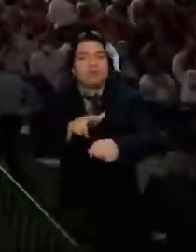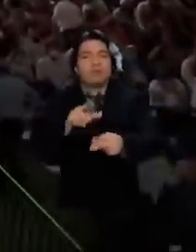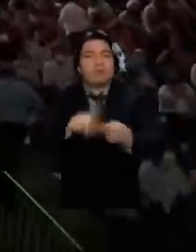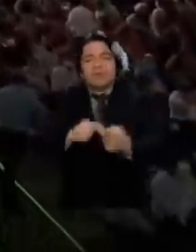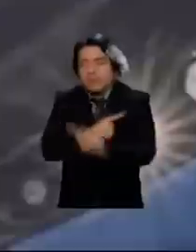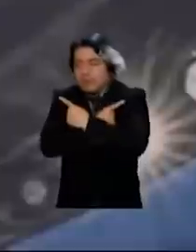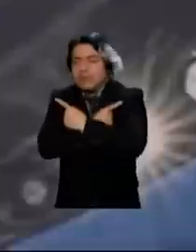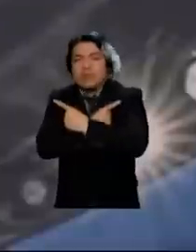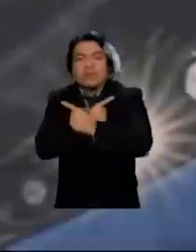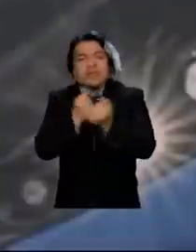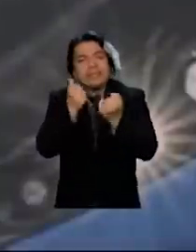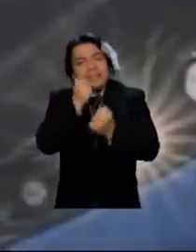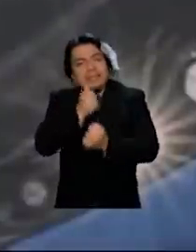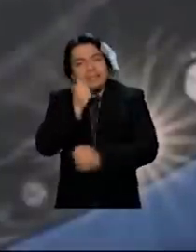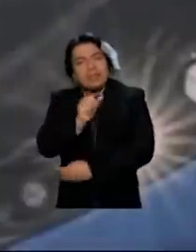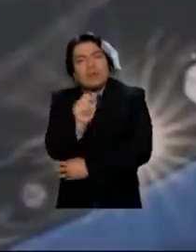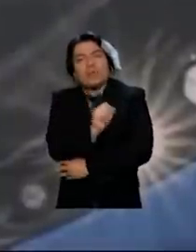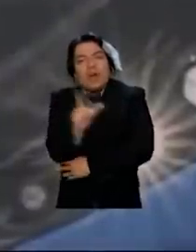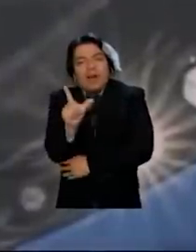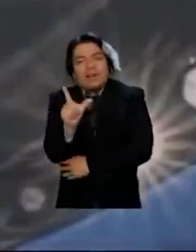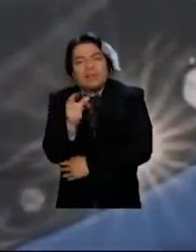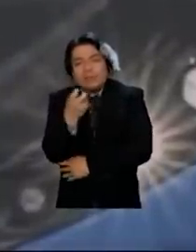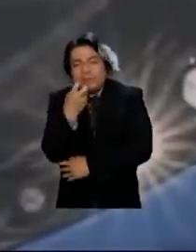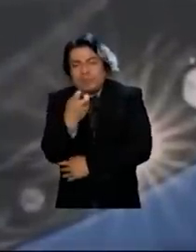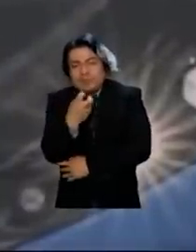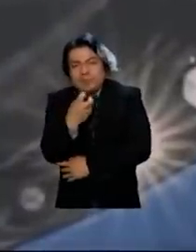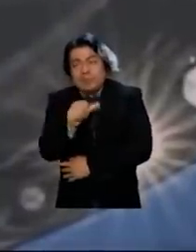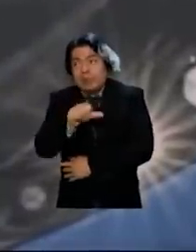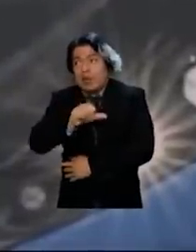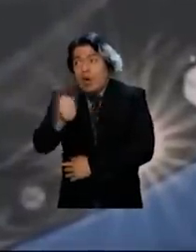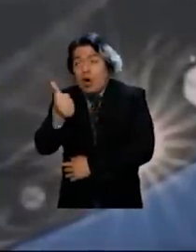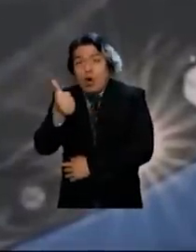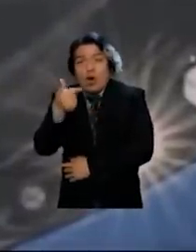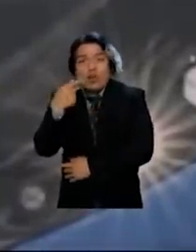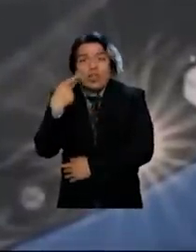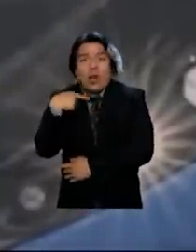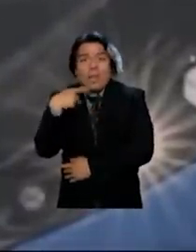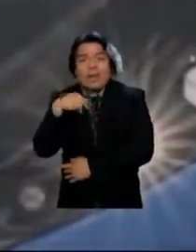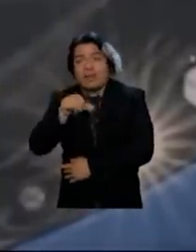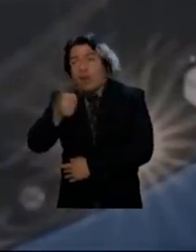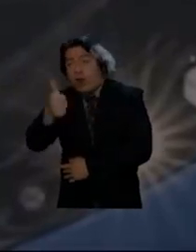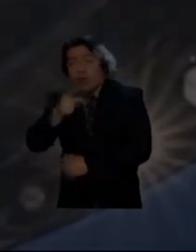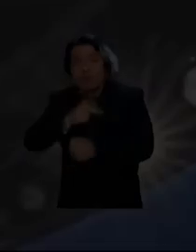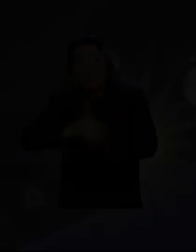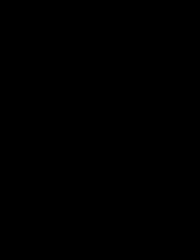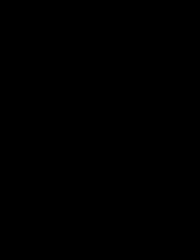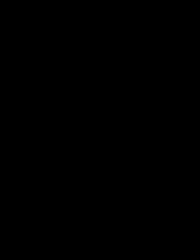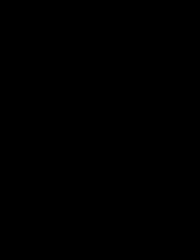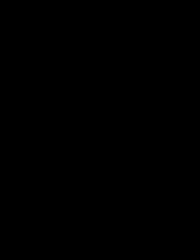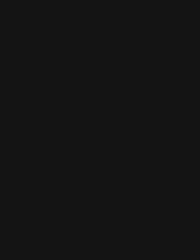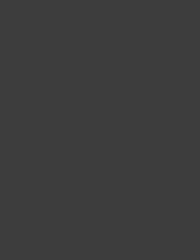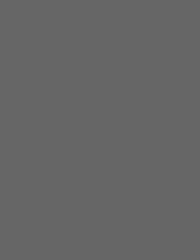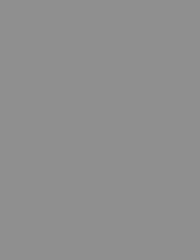con profesionalismo, es ejemplo de todo el planeta.